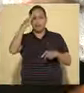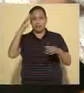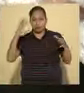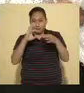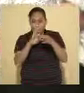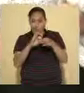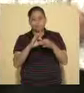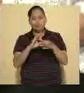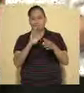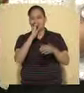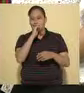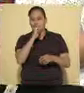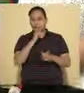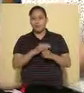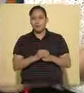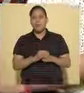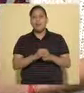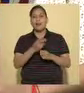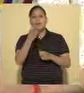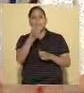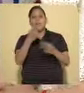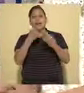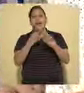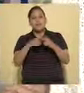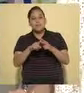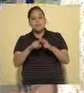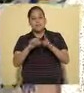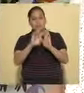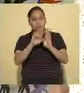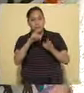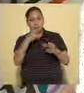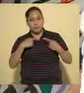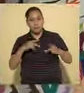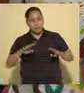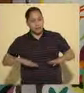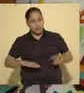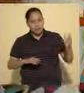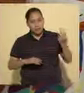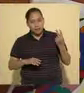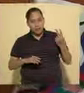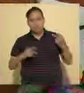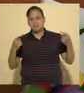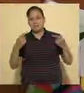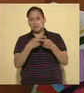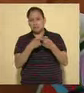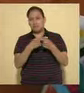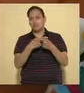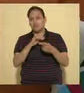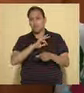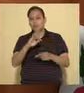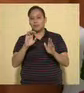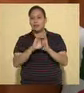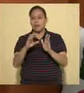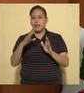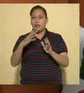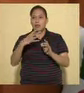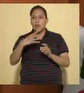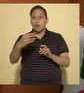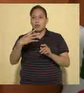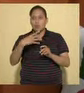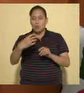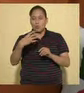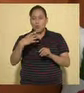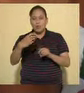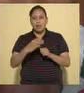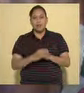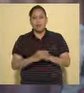¿Sí me explico? Claro. Entonces, se te va a empezar, la gente con la que tú te vas a relacionar, ¿no? Vas a chocar. Como el imán que se... Perfecto. No que se atrae, sino